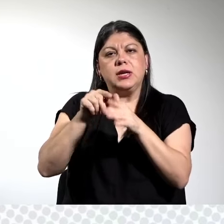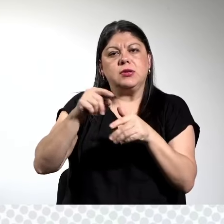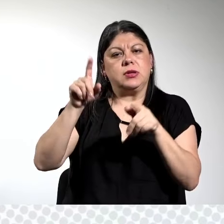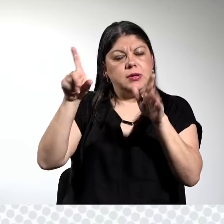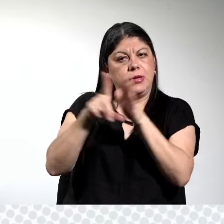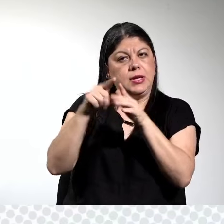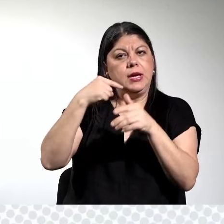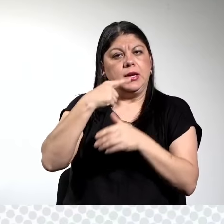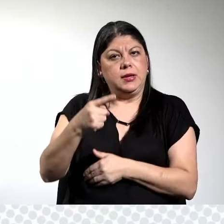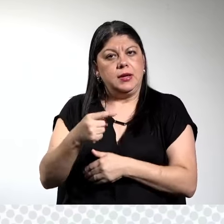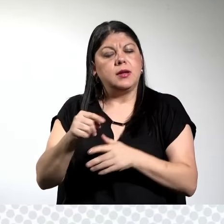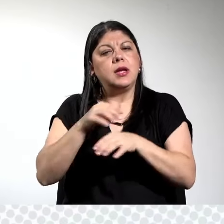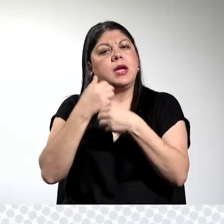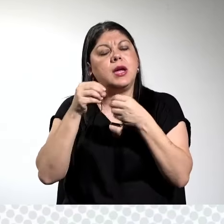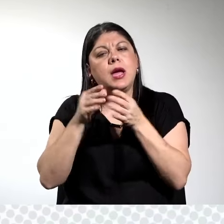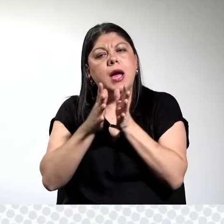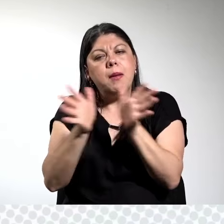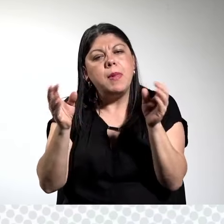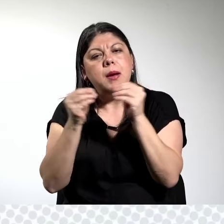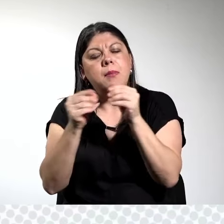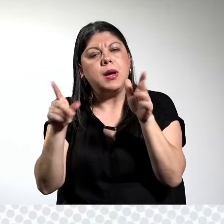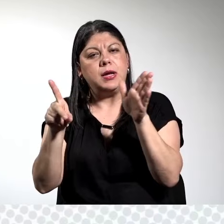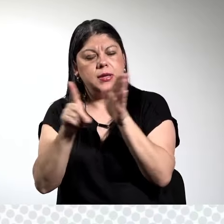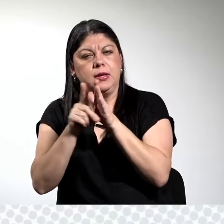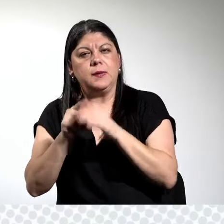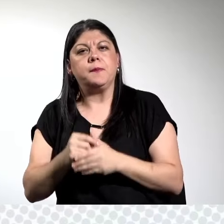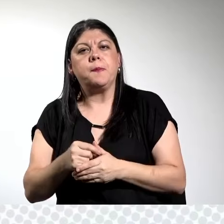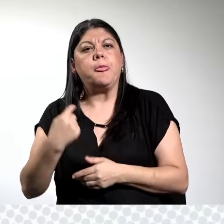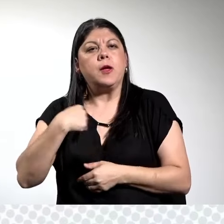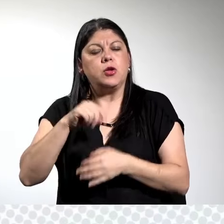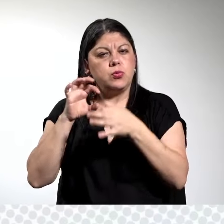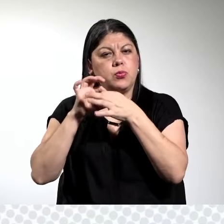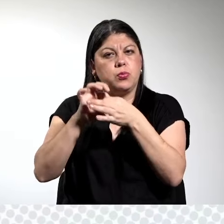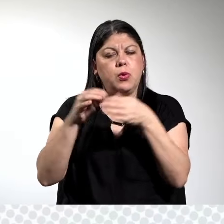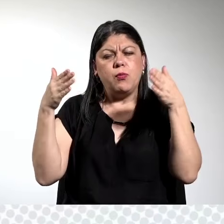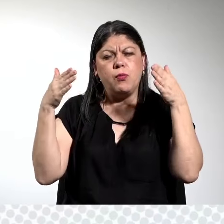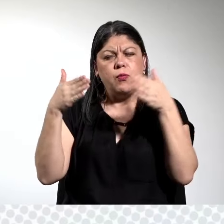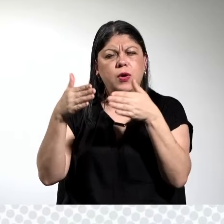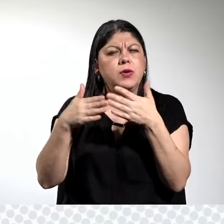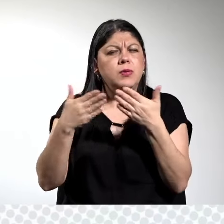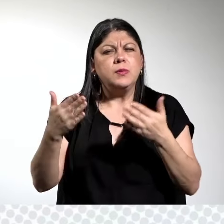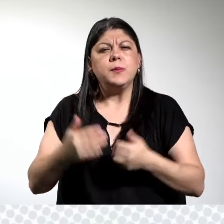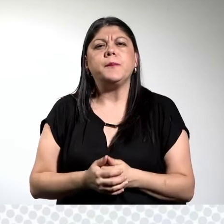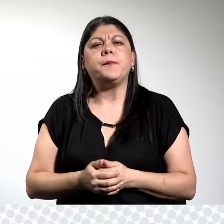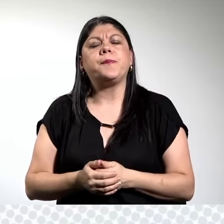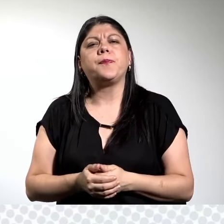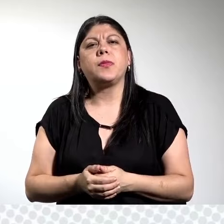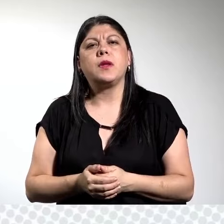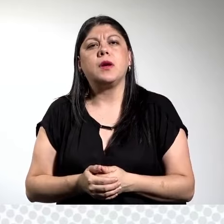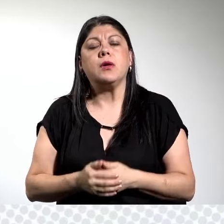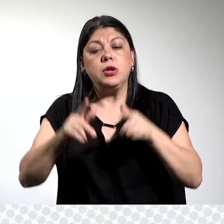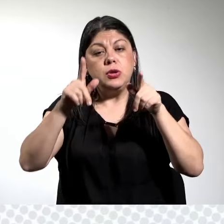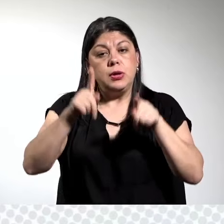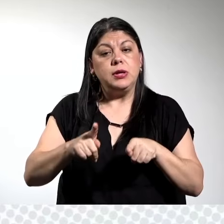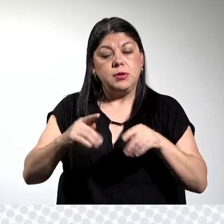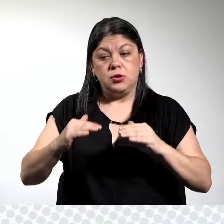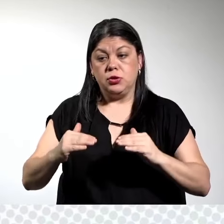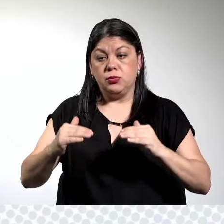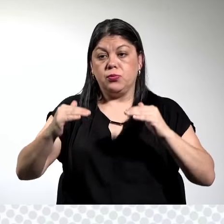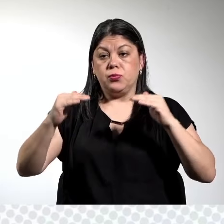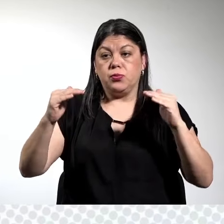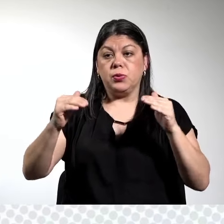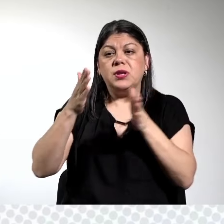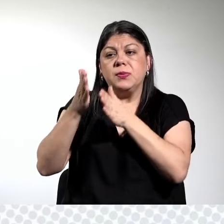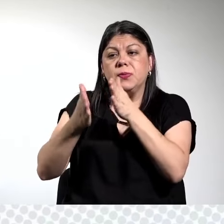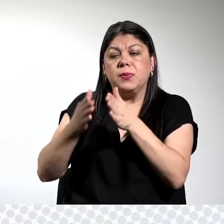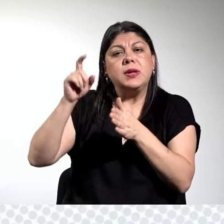tocan e inclusive ampliar esos derechos. Por último, tiene que ver centralmente con cuando las personas crecen, qué cuidado